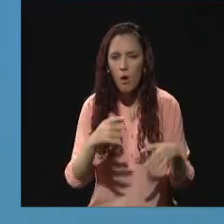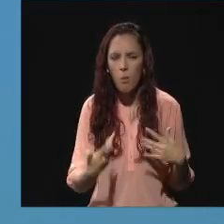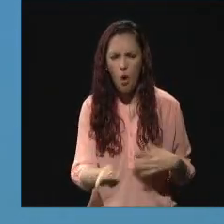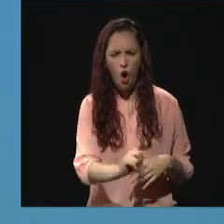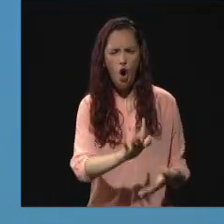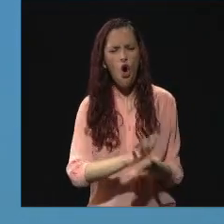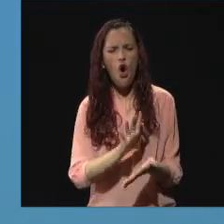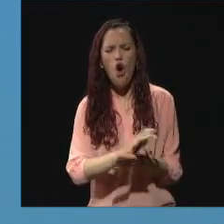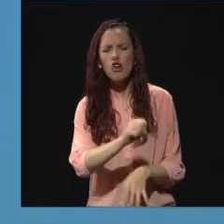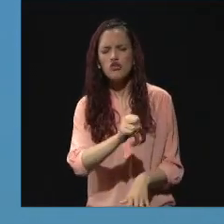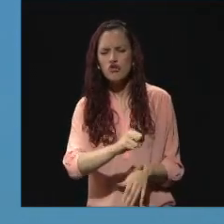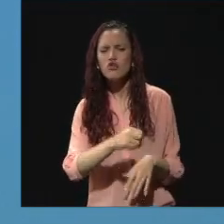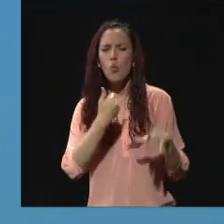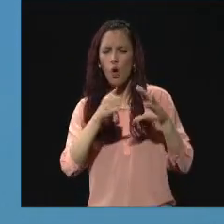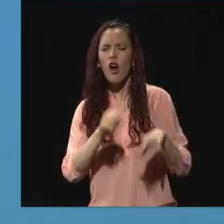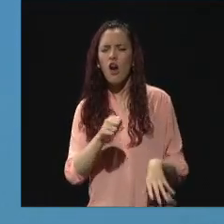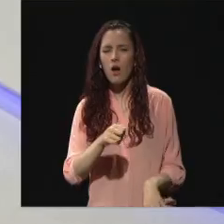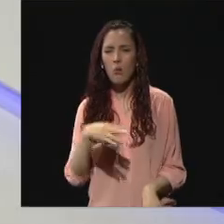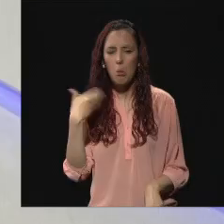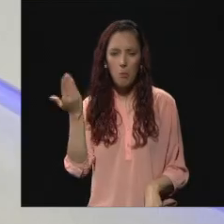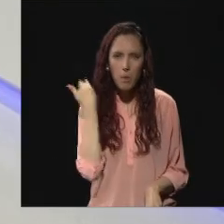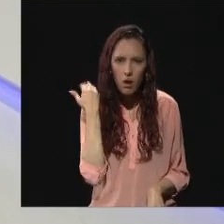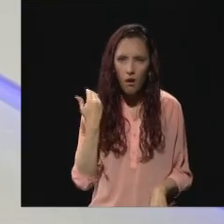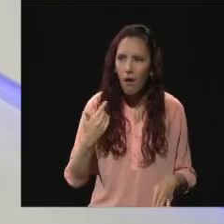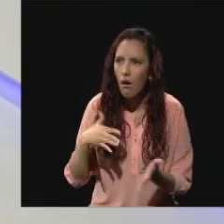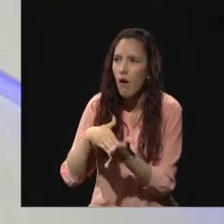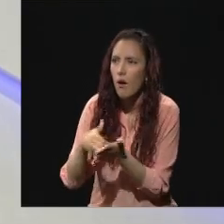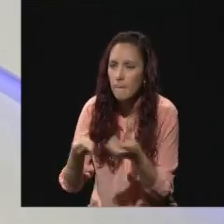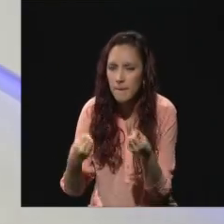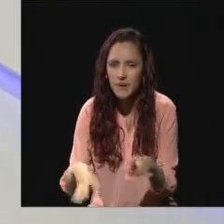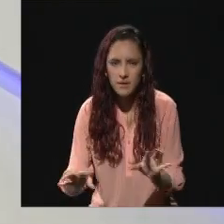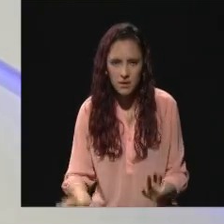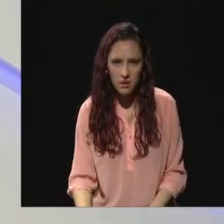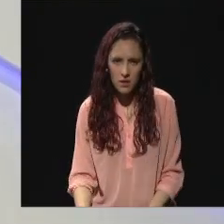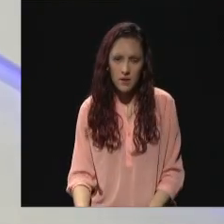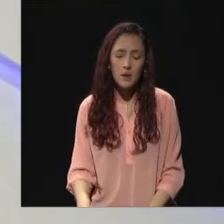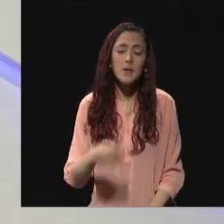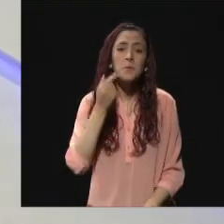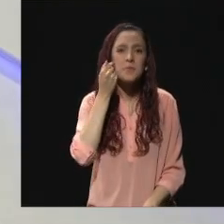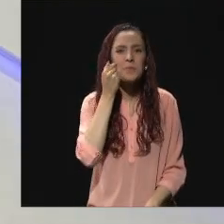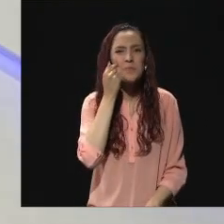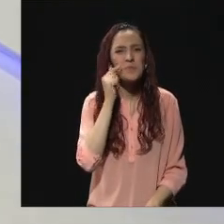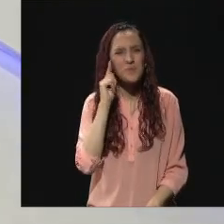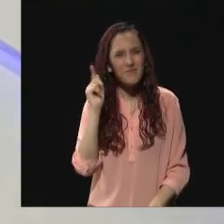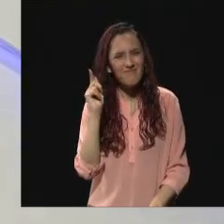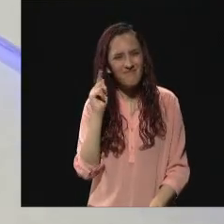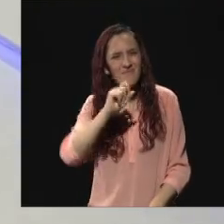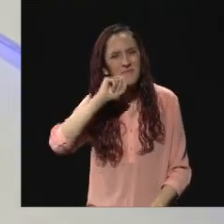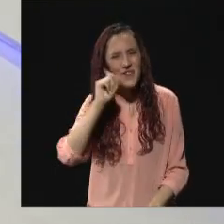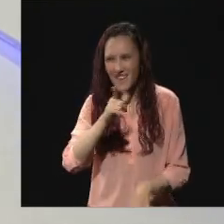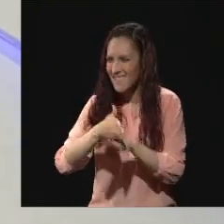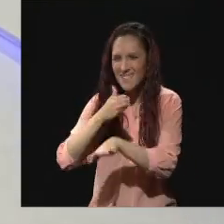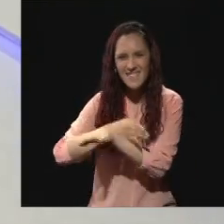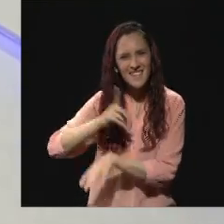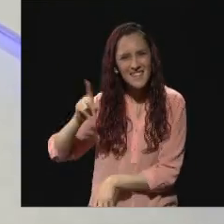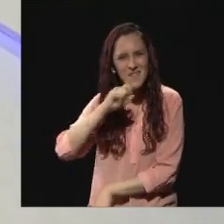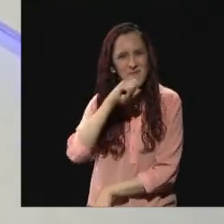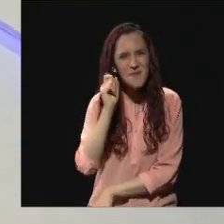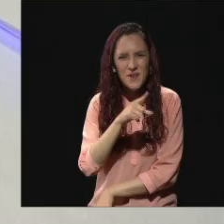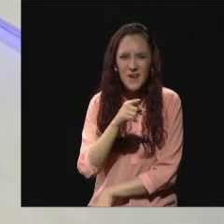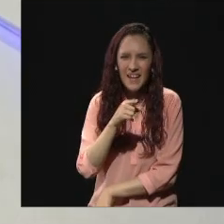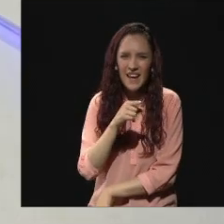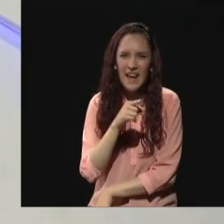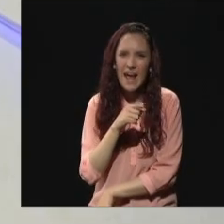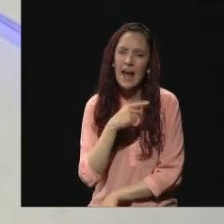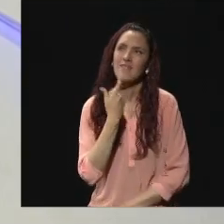usuario después sin cumplir con lo prometido hagan un poquito a esto precisamente este tipo de preguntas son las que los obligan a